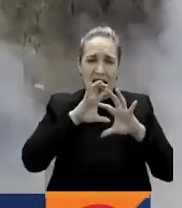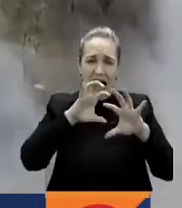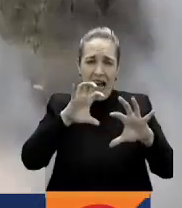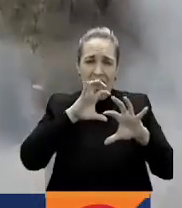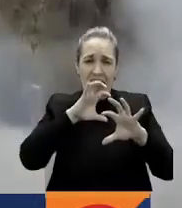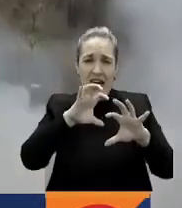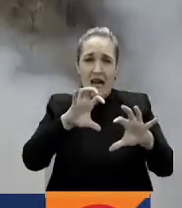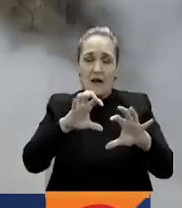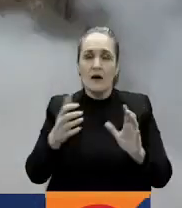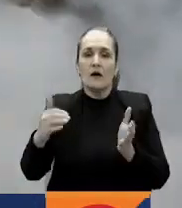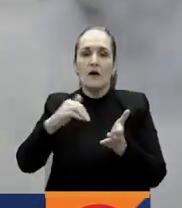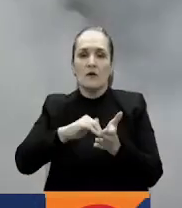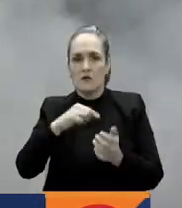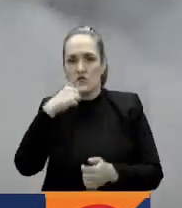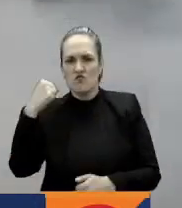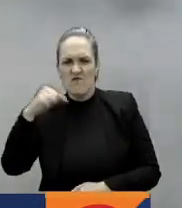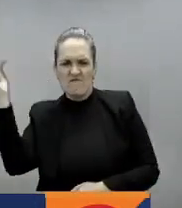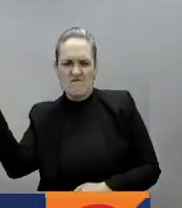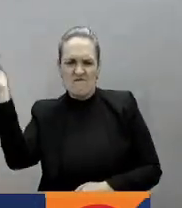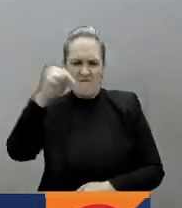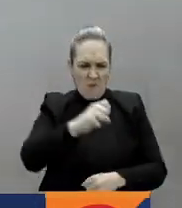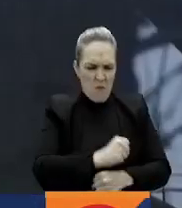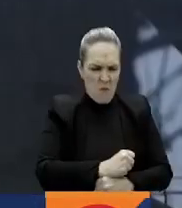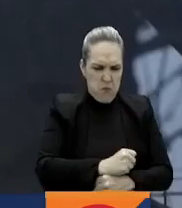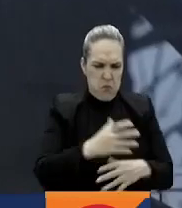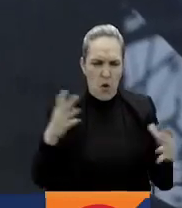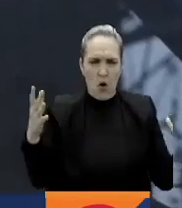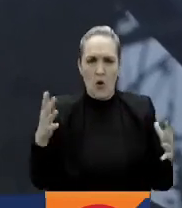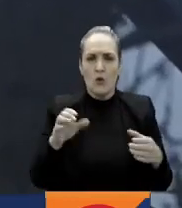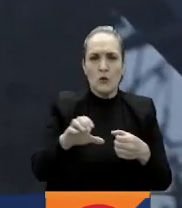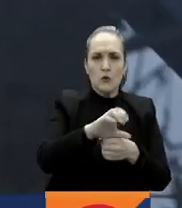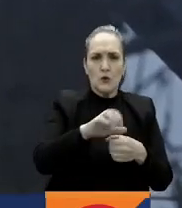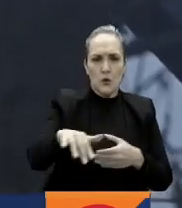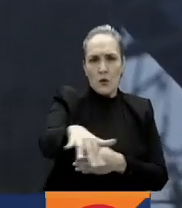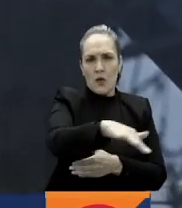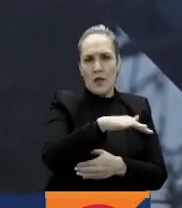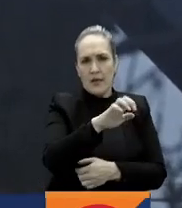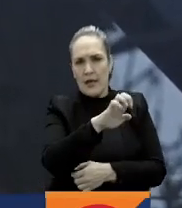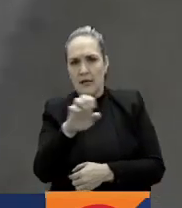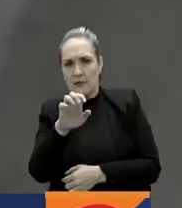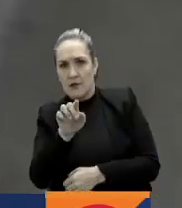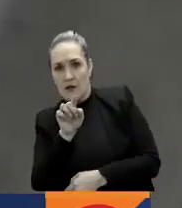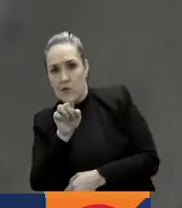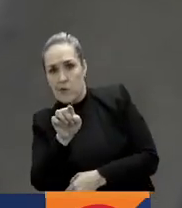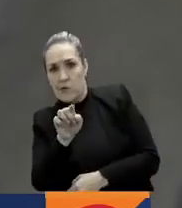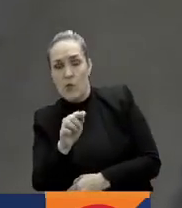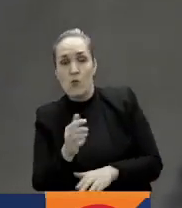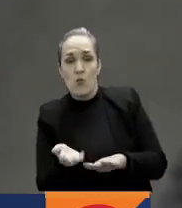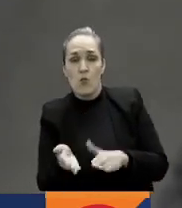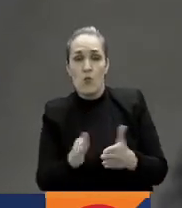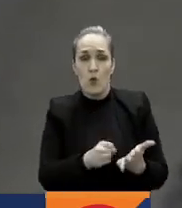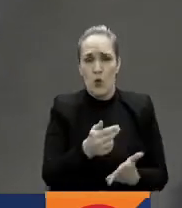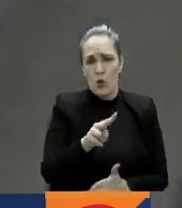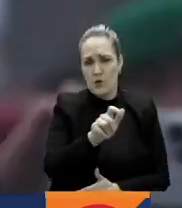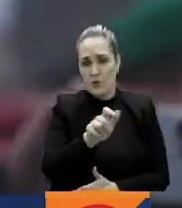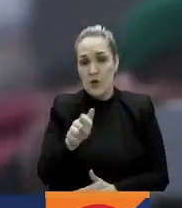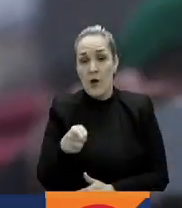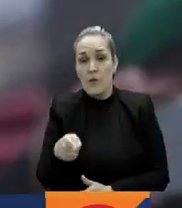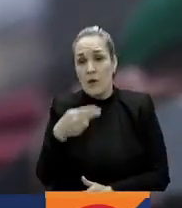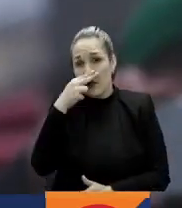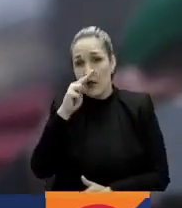Rusia volvió a atacar a Ucrania, esta vez en la ciudad de Sloviansk. Murieron alrededor de 12 personas, entre ellas un niño de 2